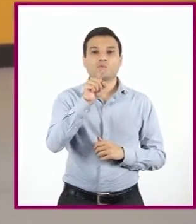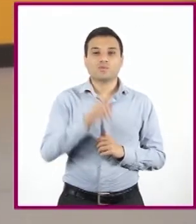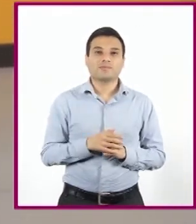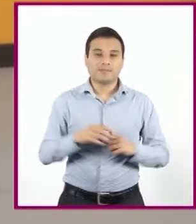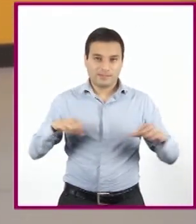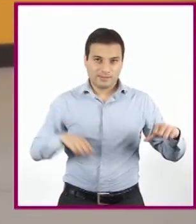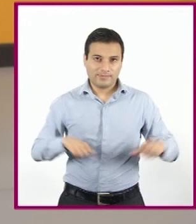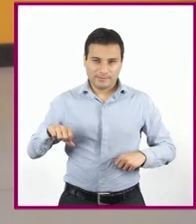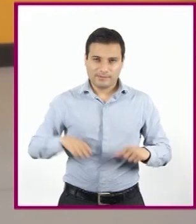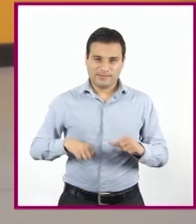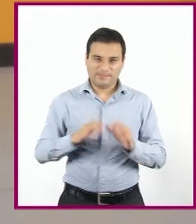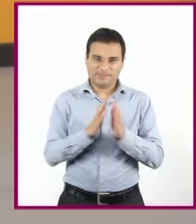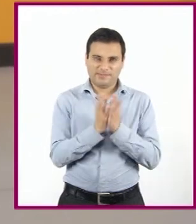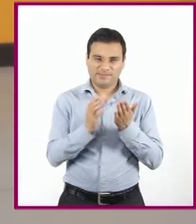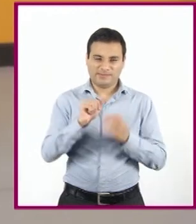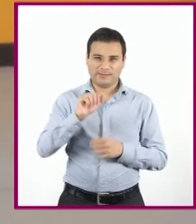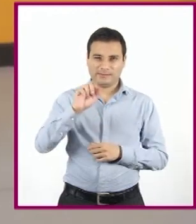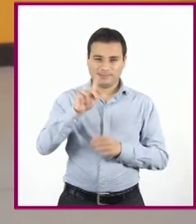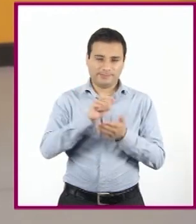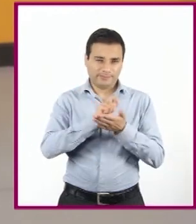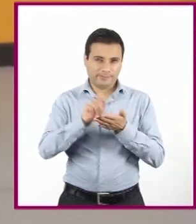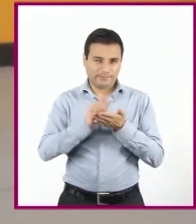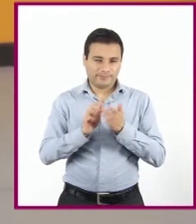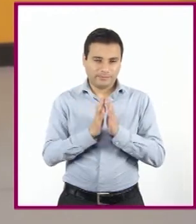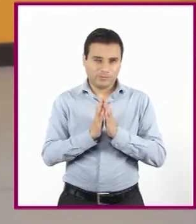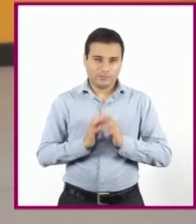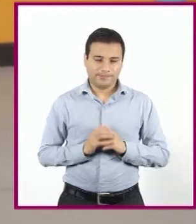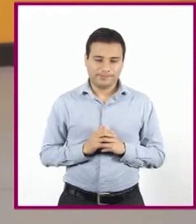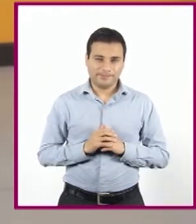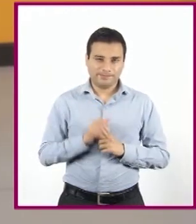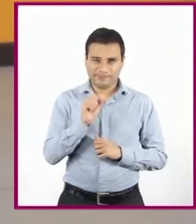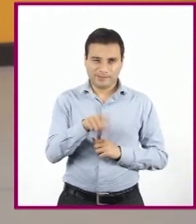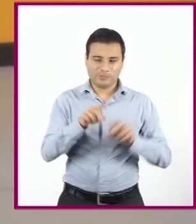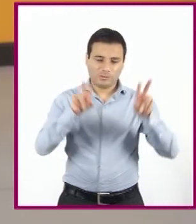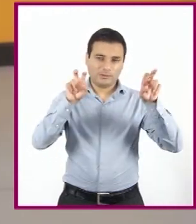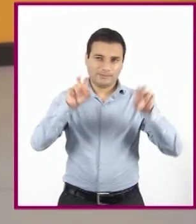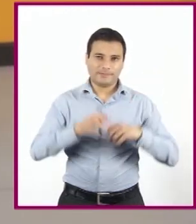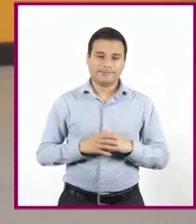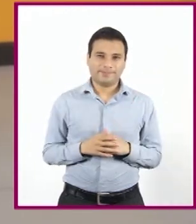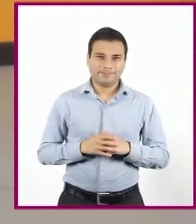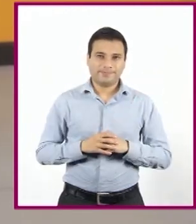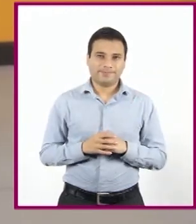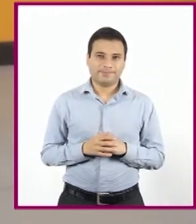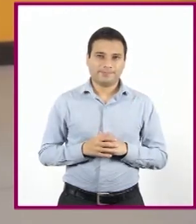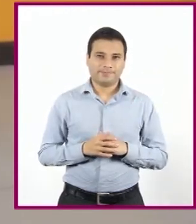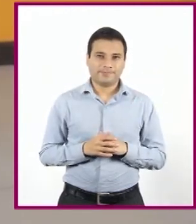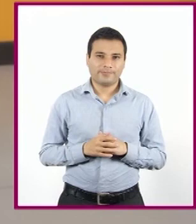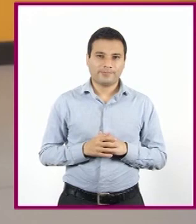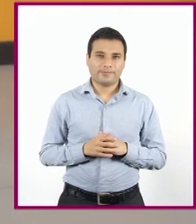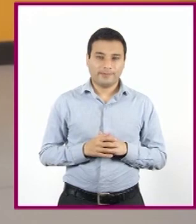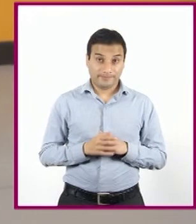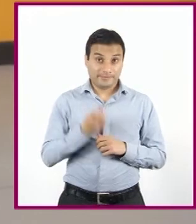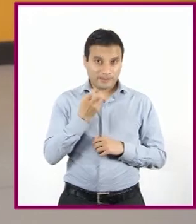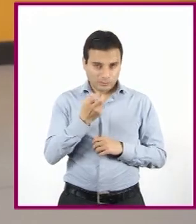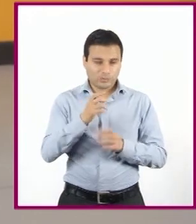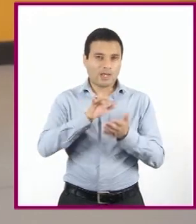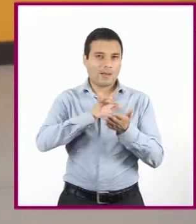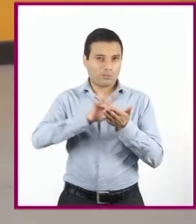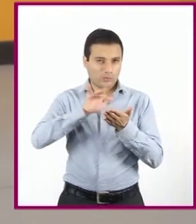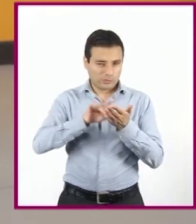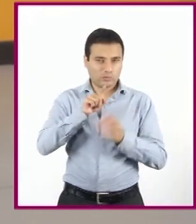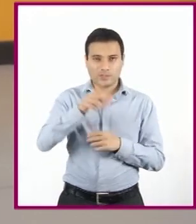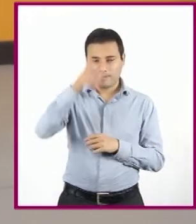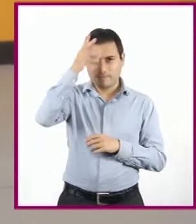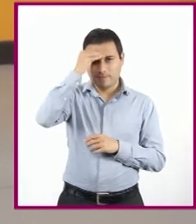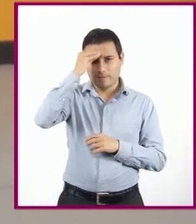se sugieren en el libro de texto con respecto a los temas que estudiamos. Este es el material de apoyo. Para ampliar sus